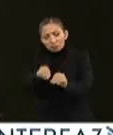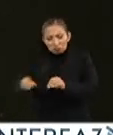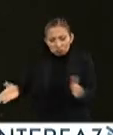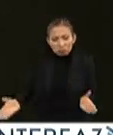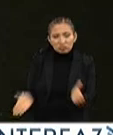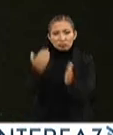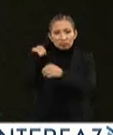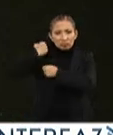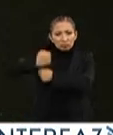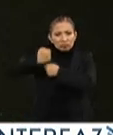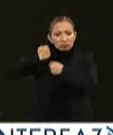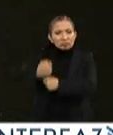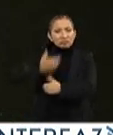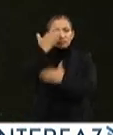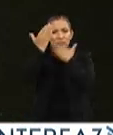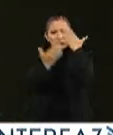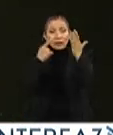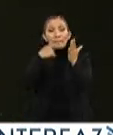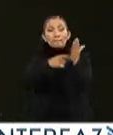movimiento estudiantil de